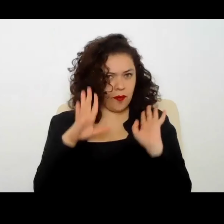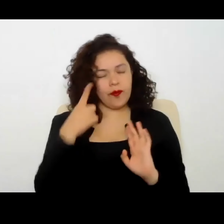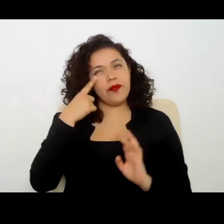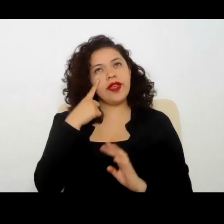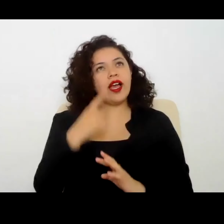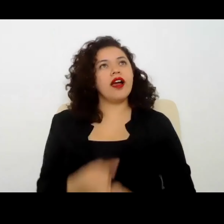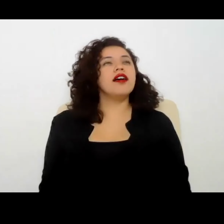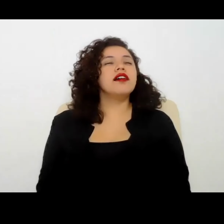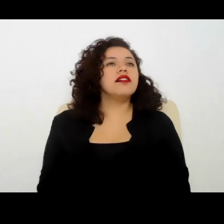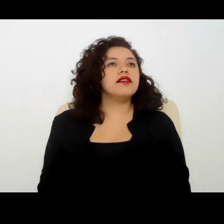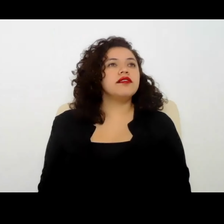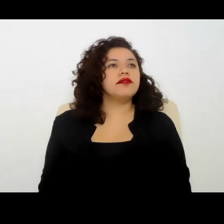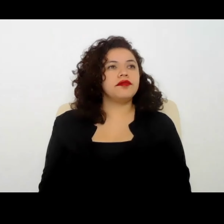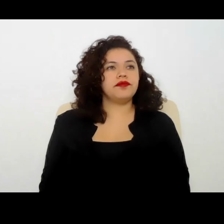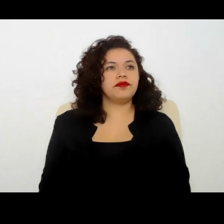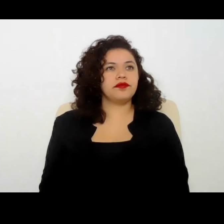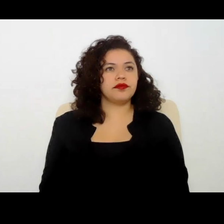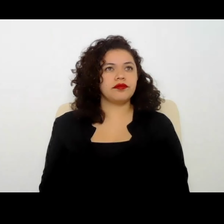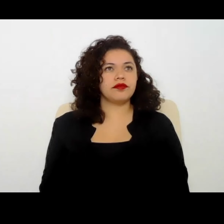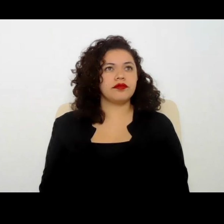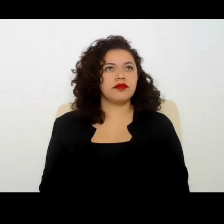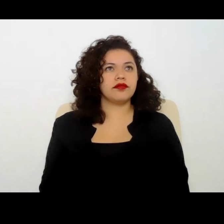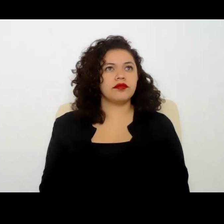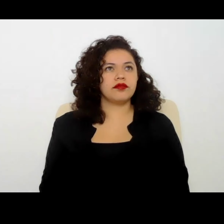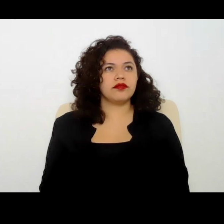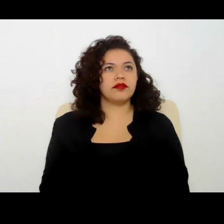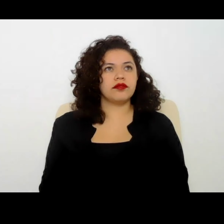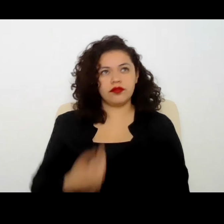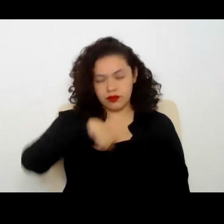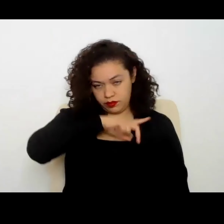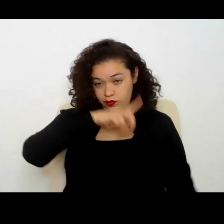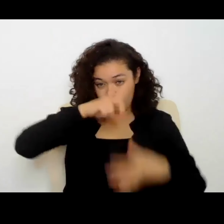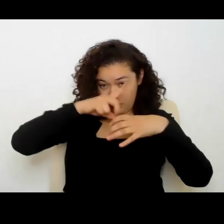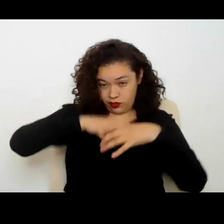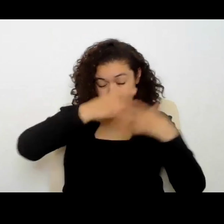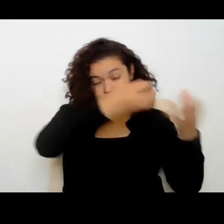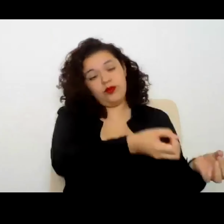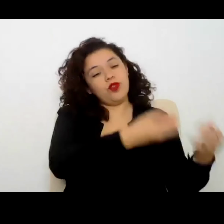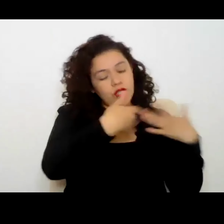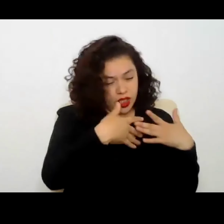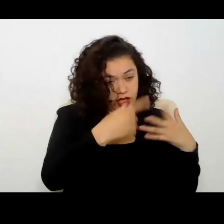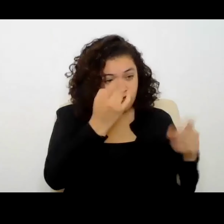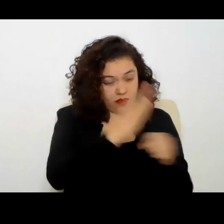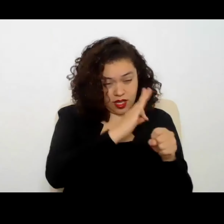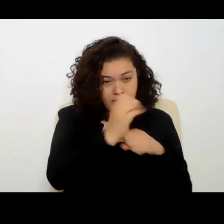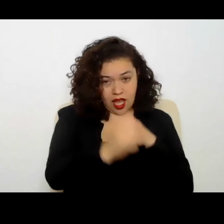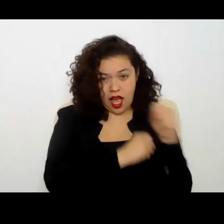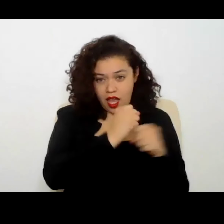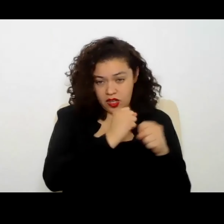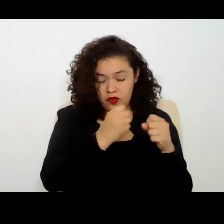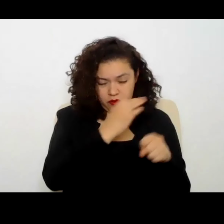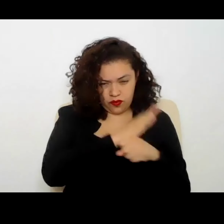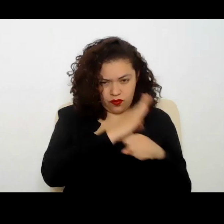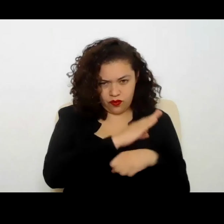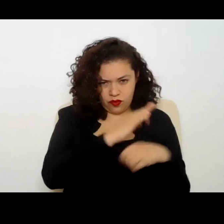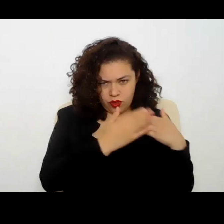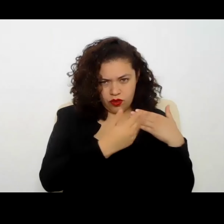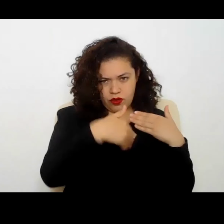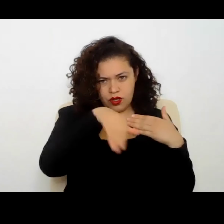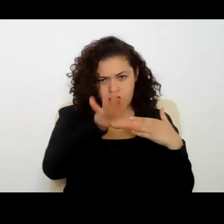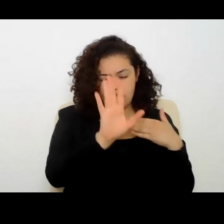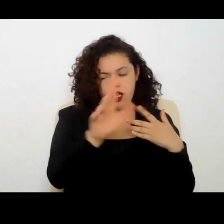que nosotros recibimos donativos. A partir de este año vamos a empezar a rentar uno de